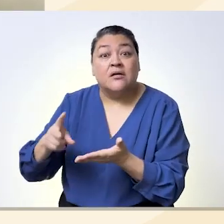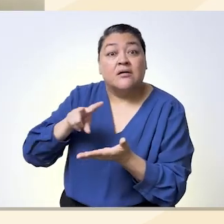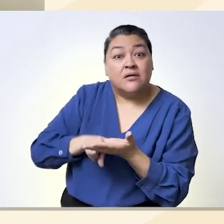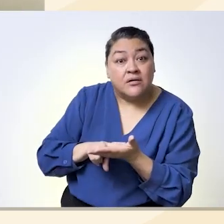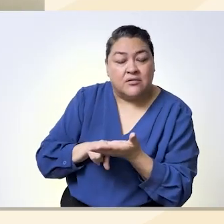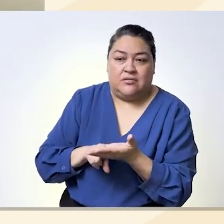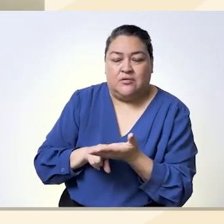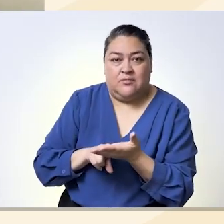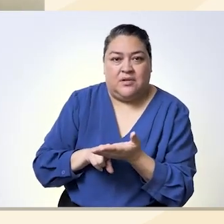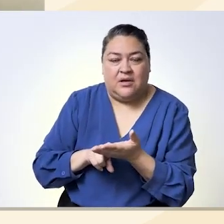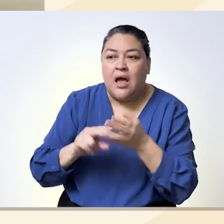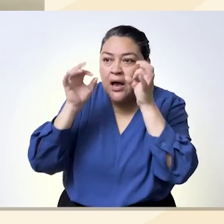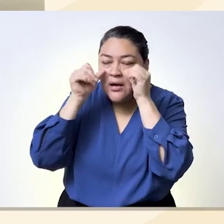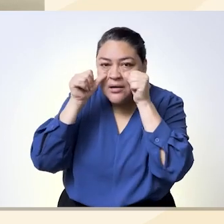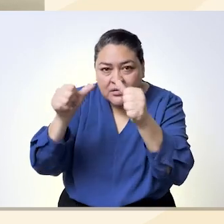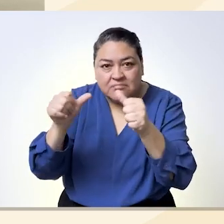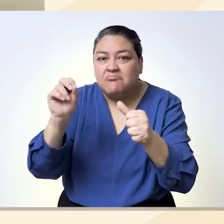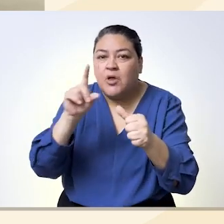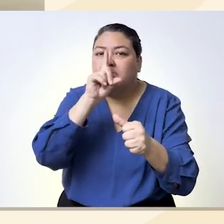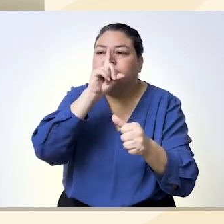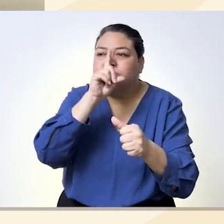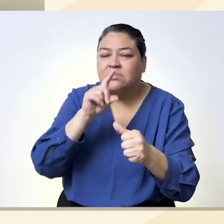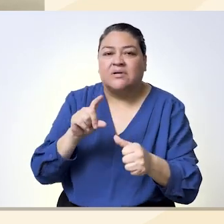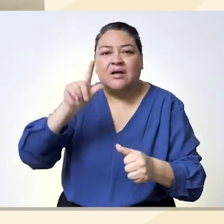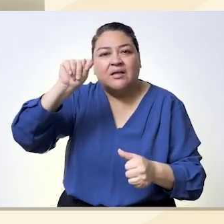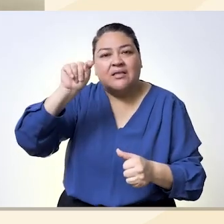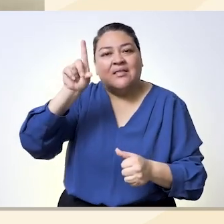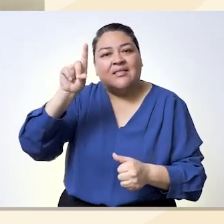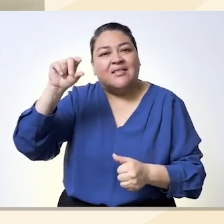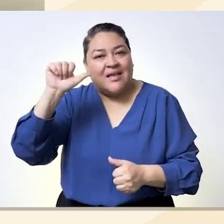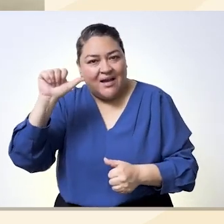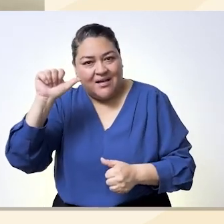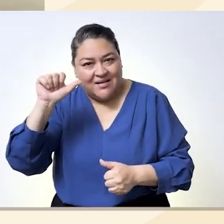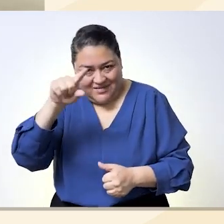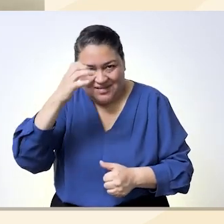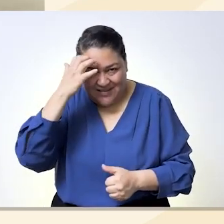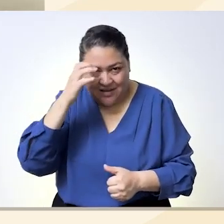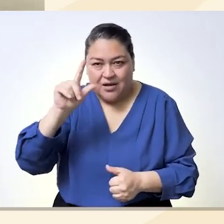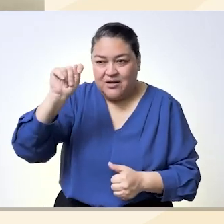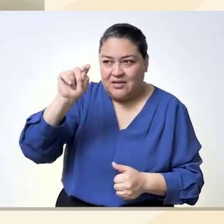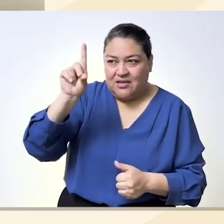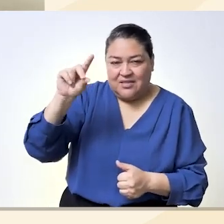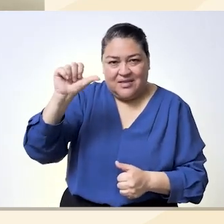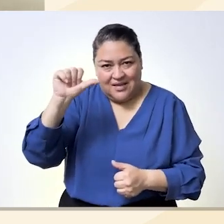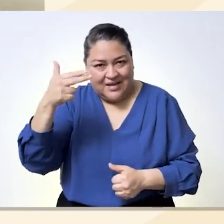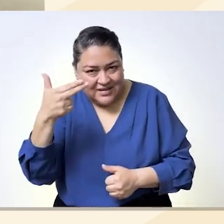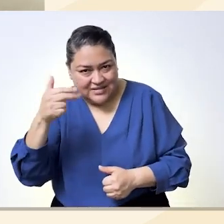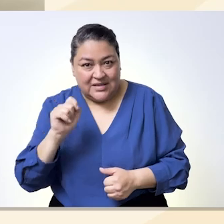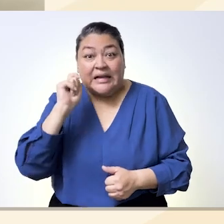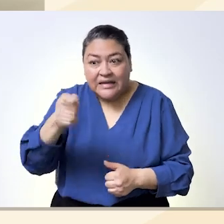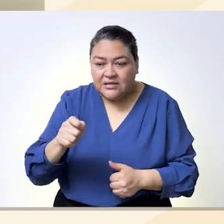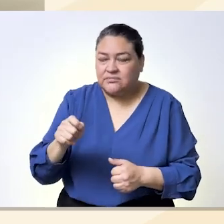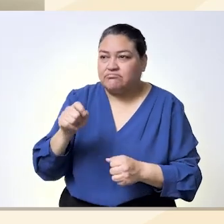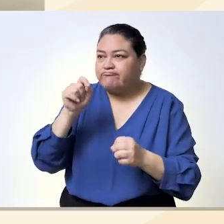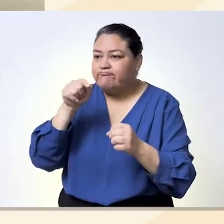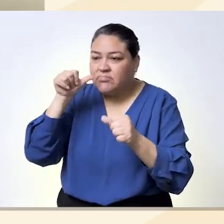que además de autista seas atención divergente o llamado TDA, que lo ubica más la gente, pero cambia igual el discurso,